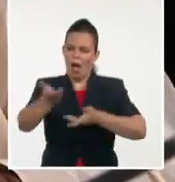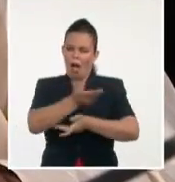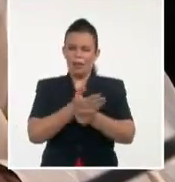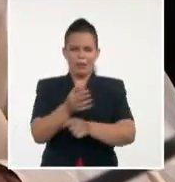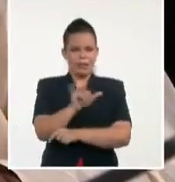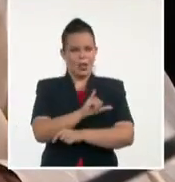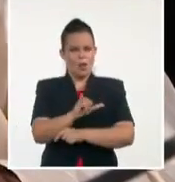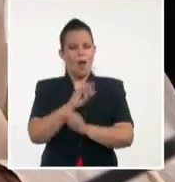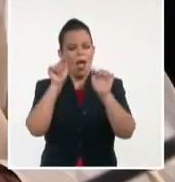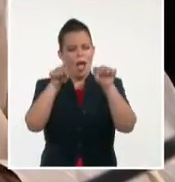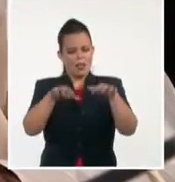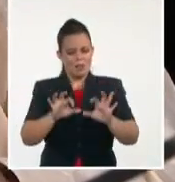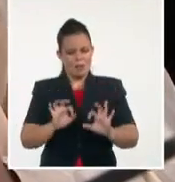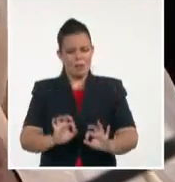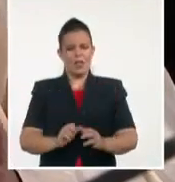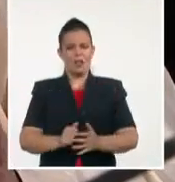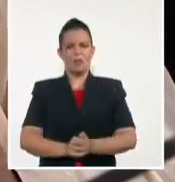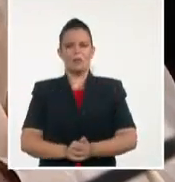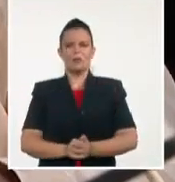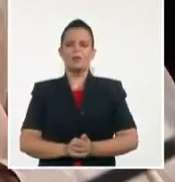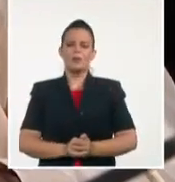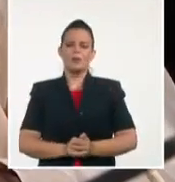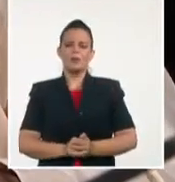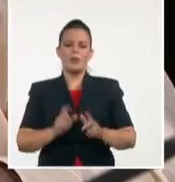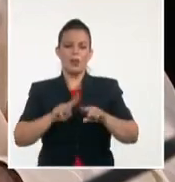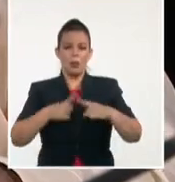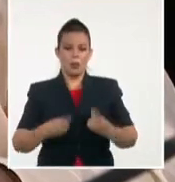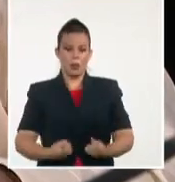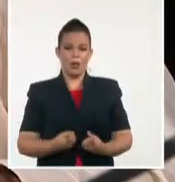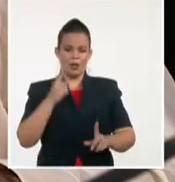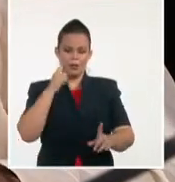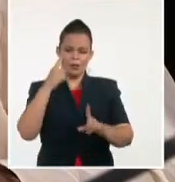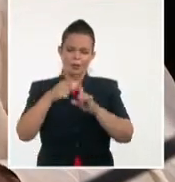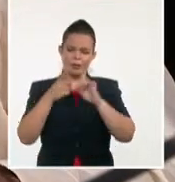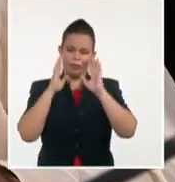ese 55 aniversario. Y bueno,